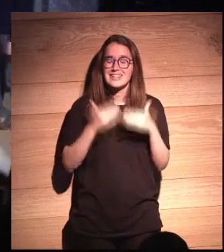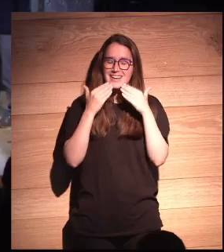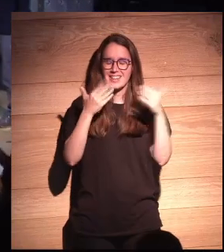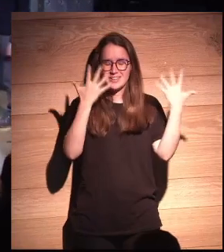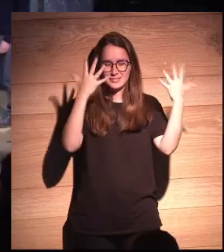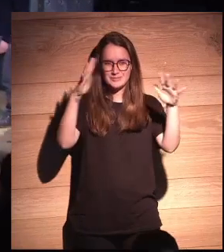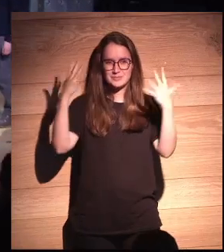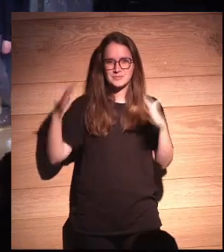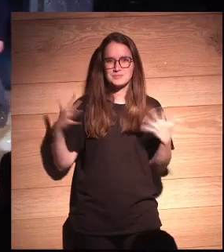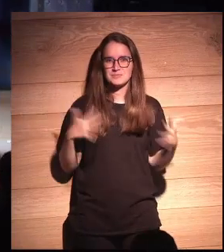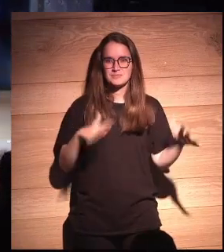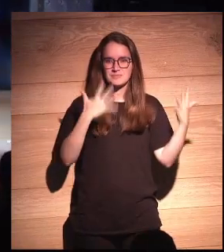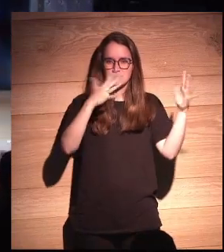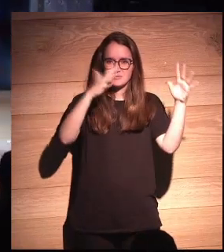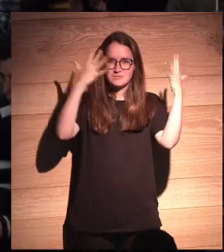gracias. Muchas gracias.